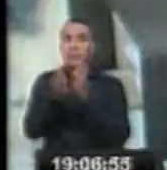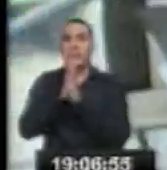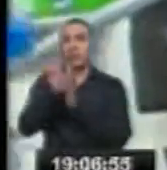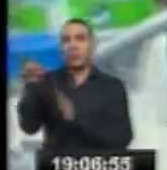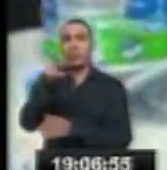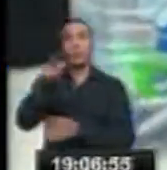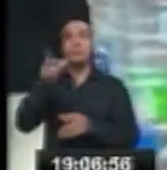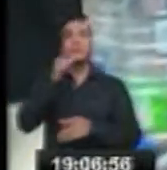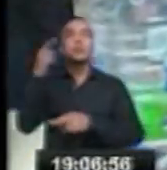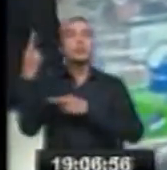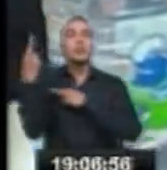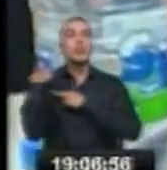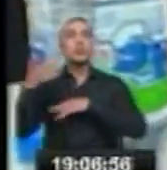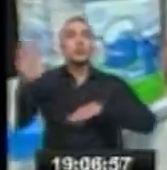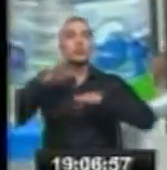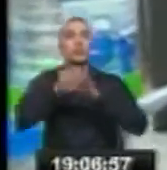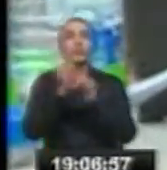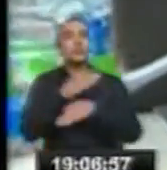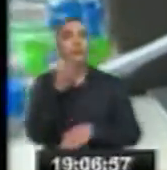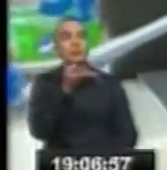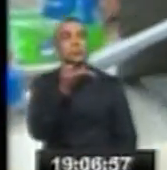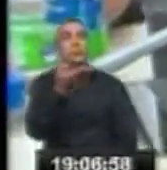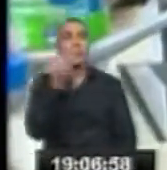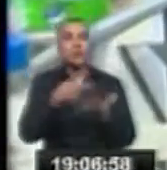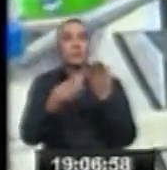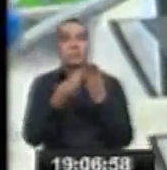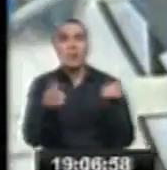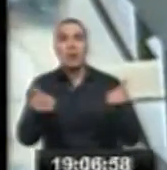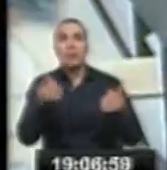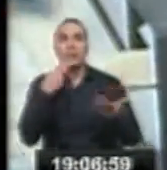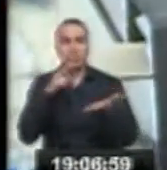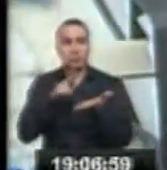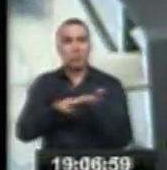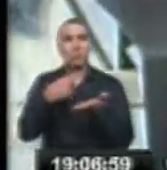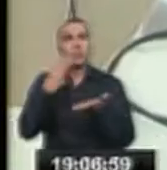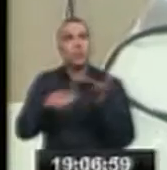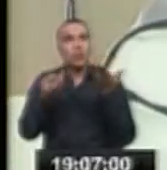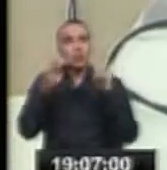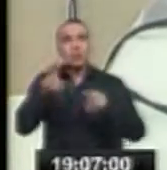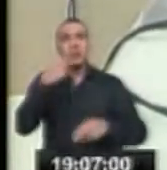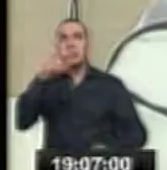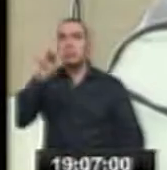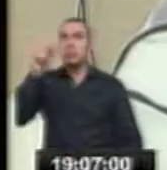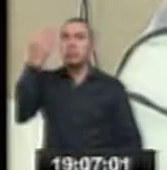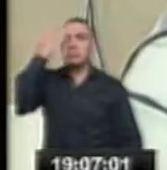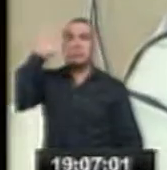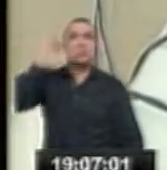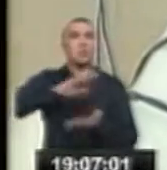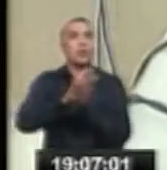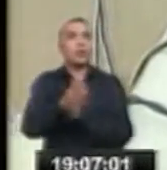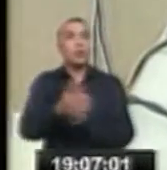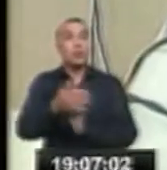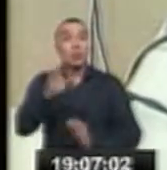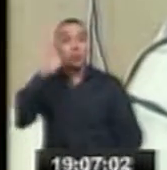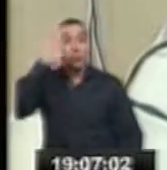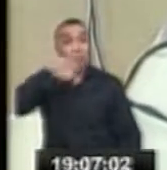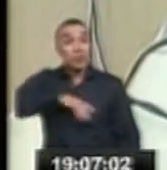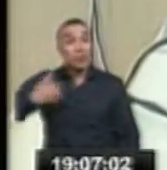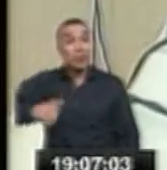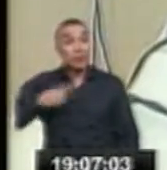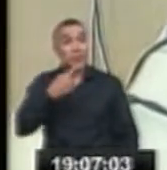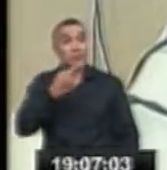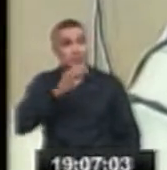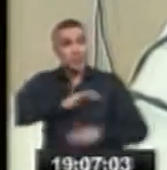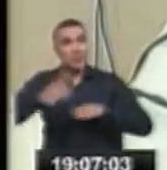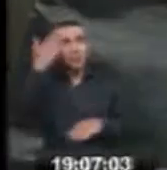determinen responsabilidades sobre los funcionarios que extraviaron el documento y también negaron conocer los hechos, que el propio perito Roberto Mesa expresó